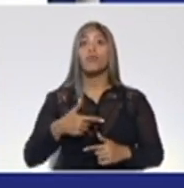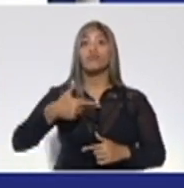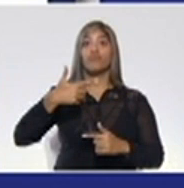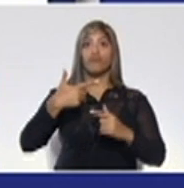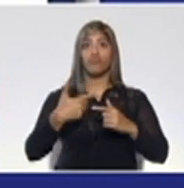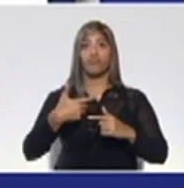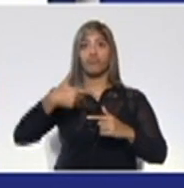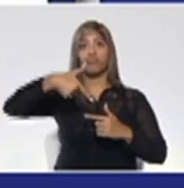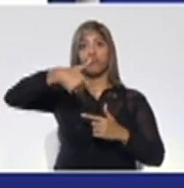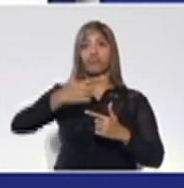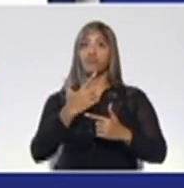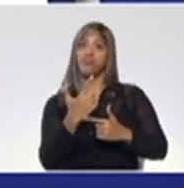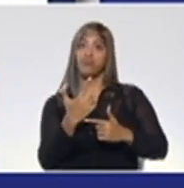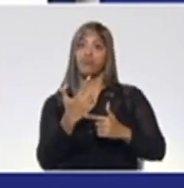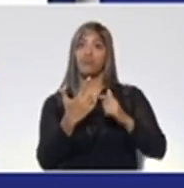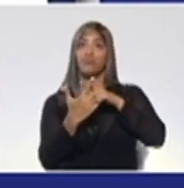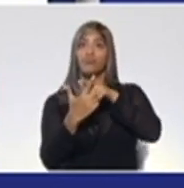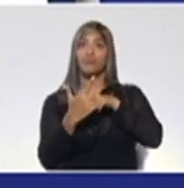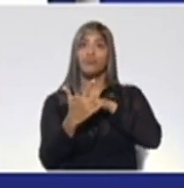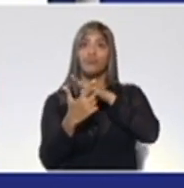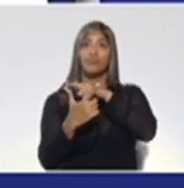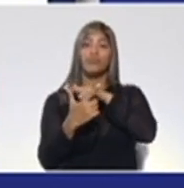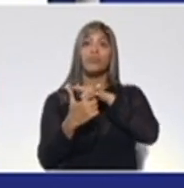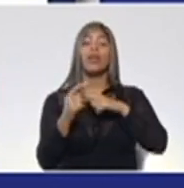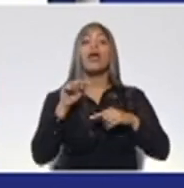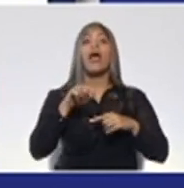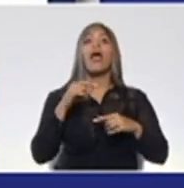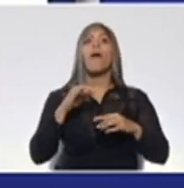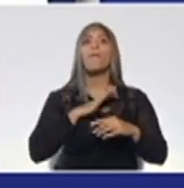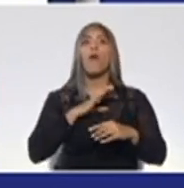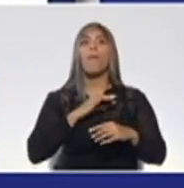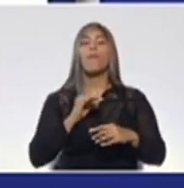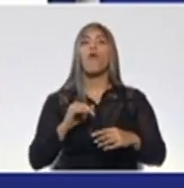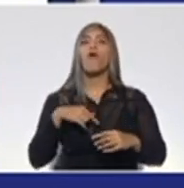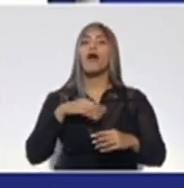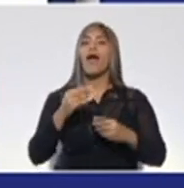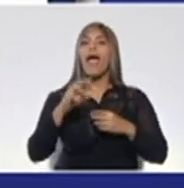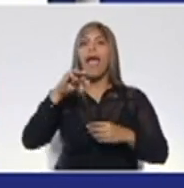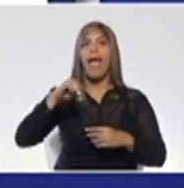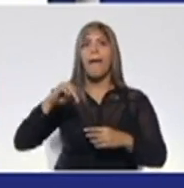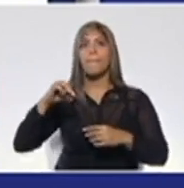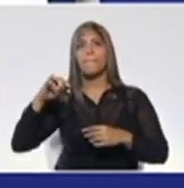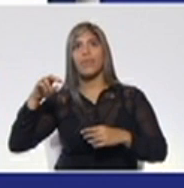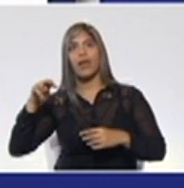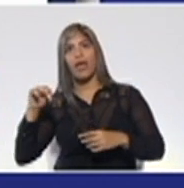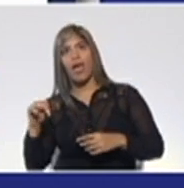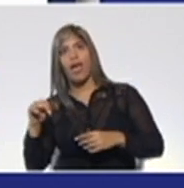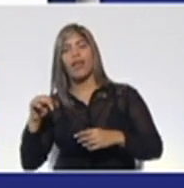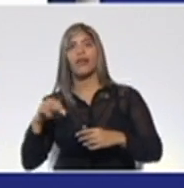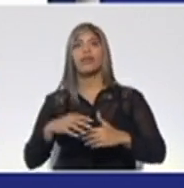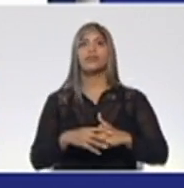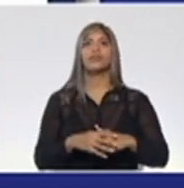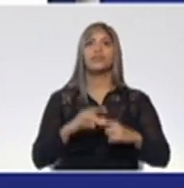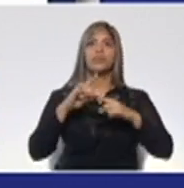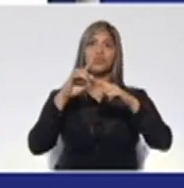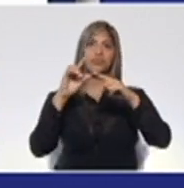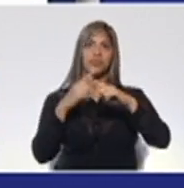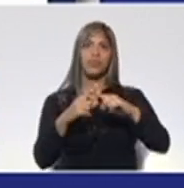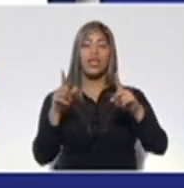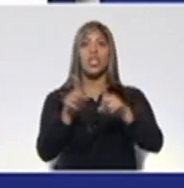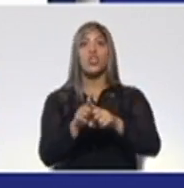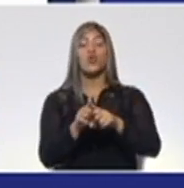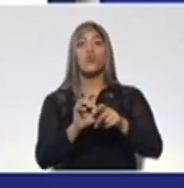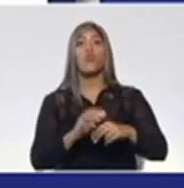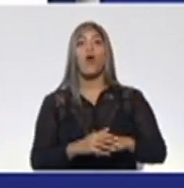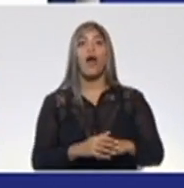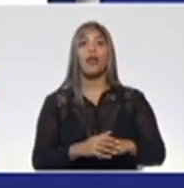en la ilustración la raíz de índice m de la raíz de índice n de x es igual a la raíz